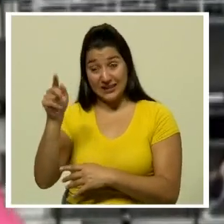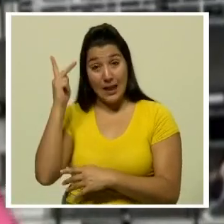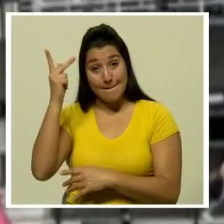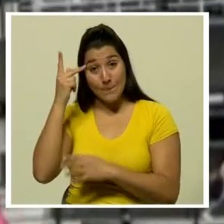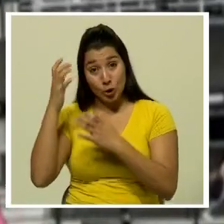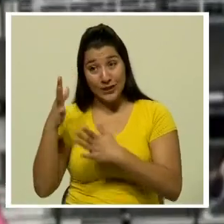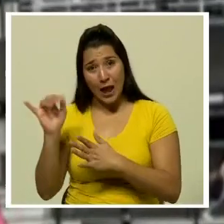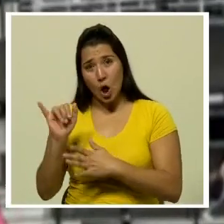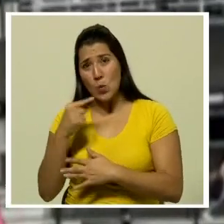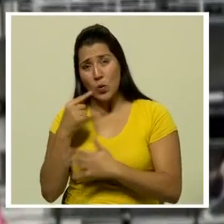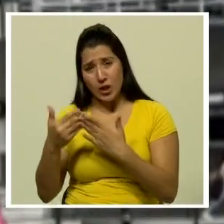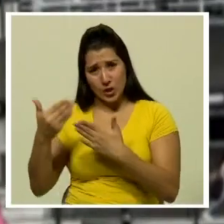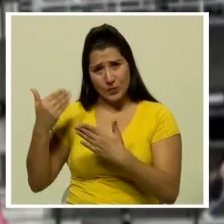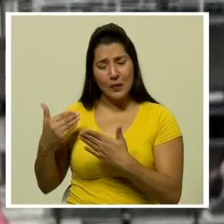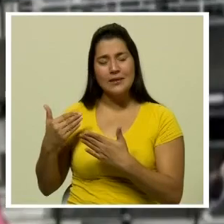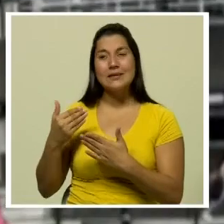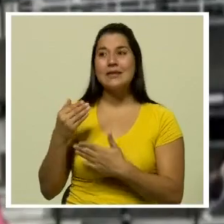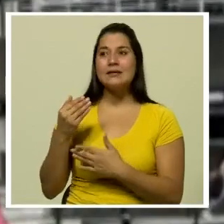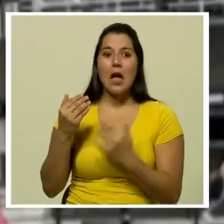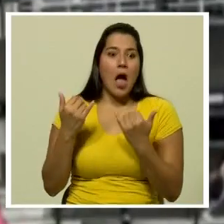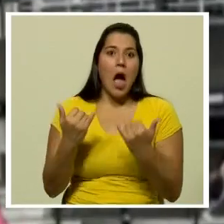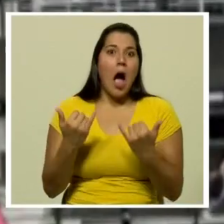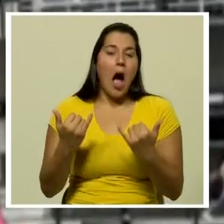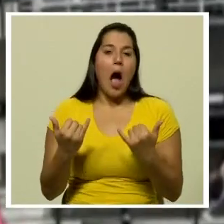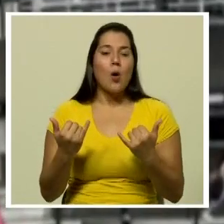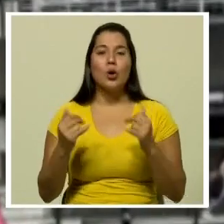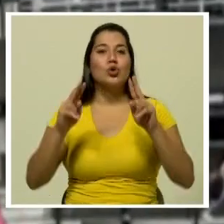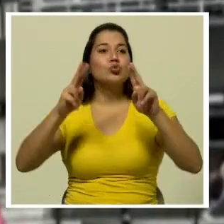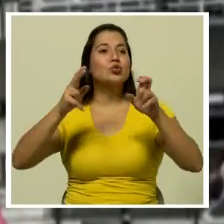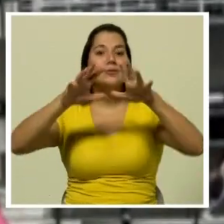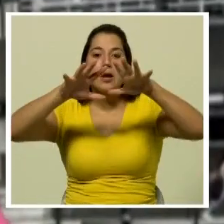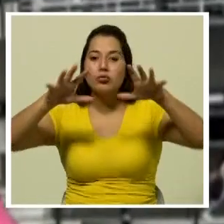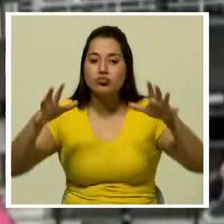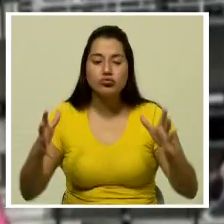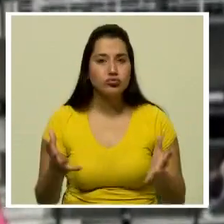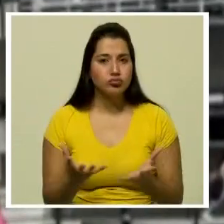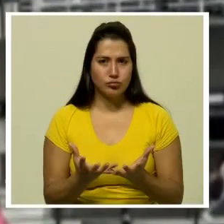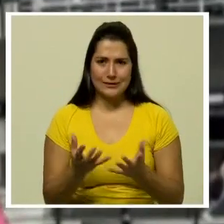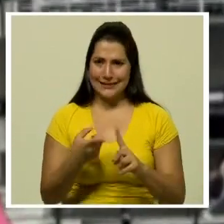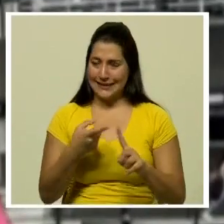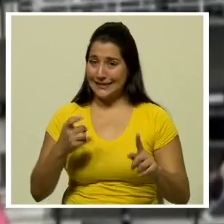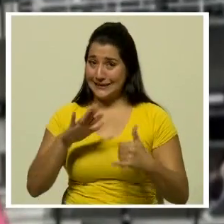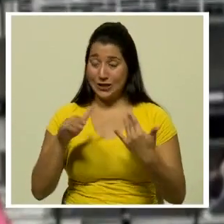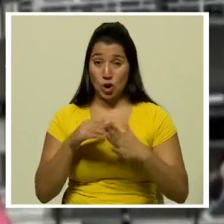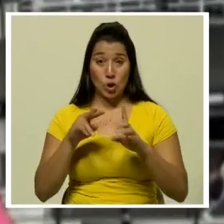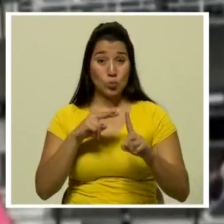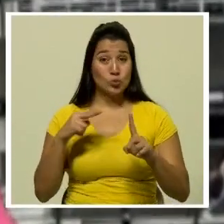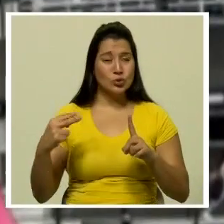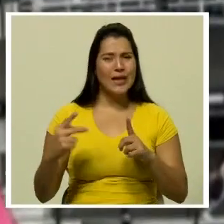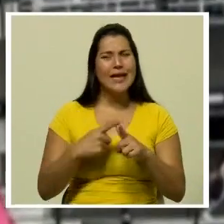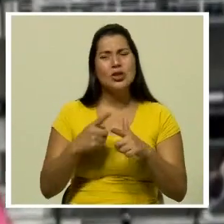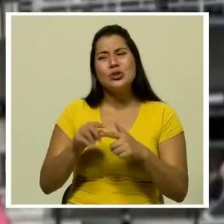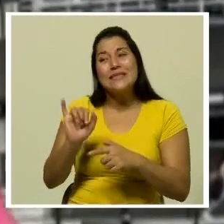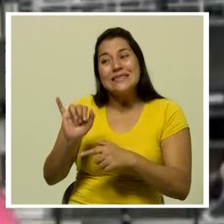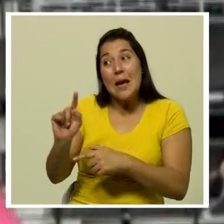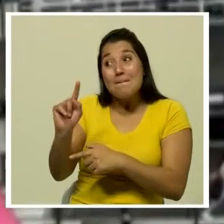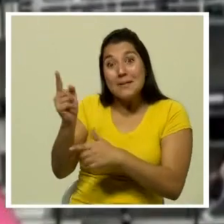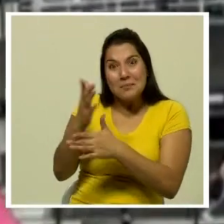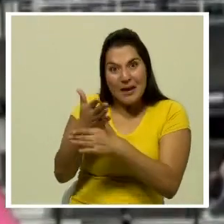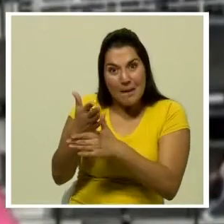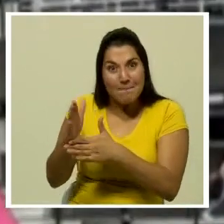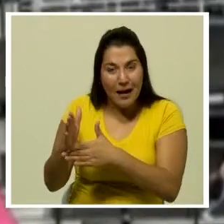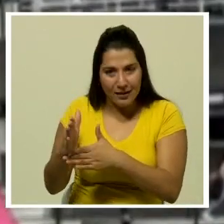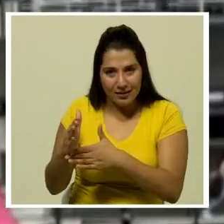estamos en una absoluta globalización en todo sentido. Entonces, esa primera etapa fue